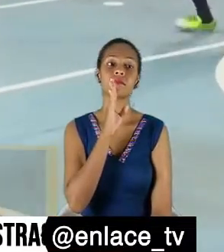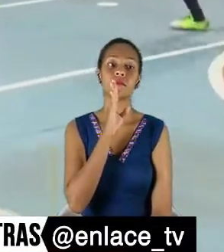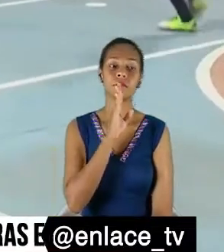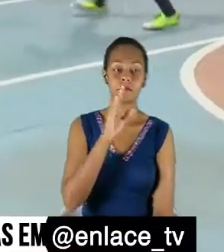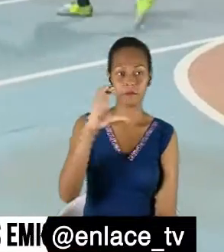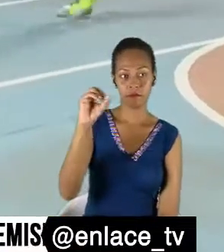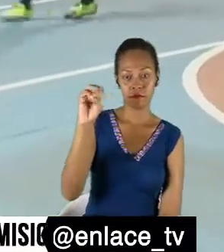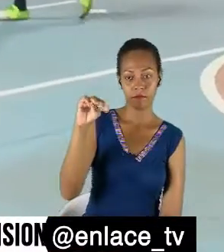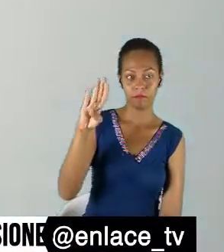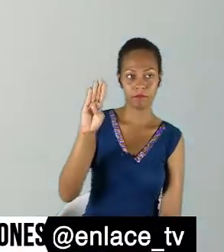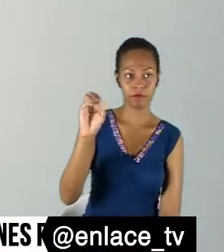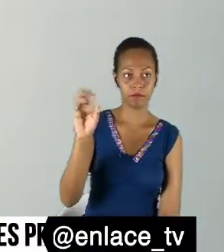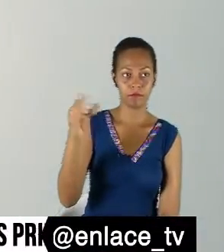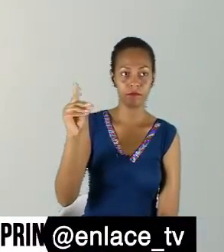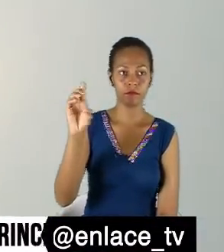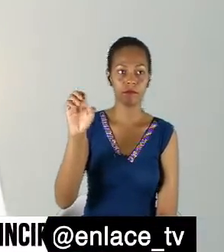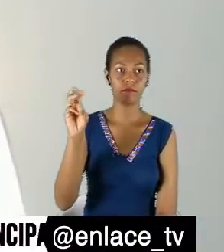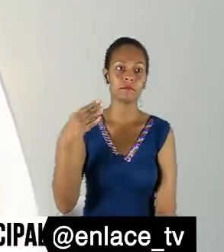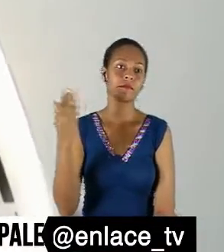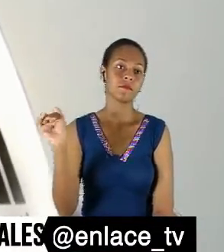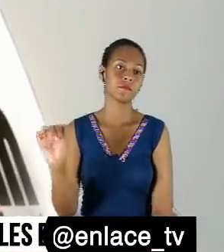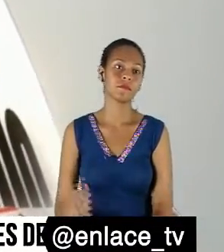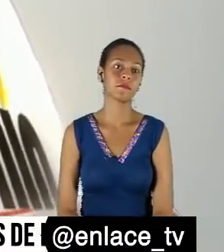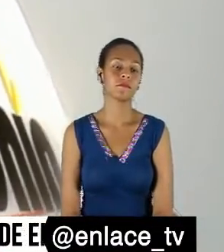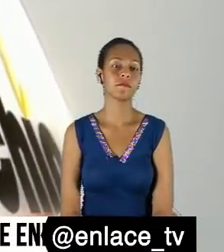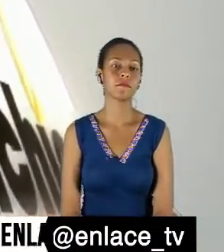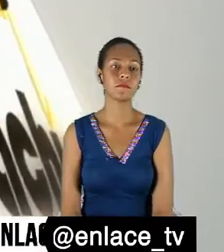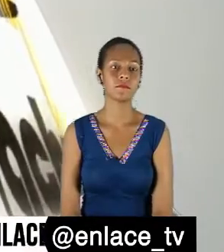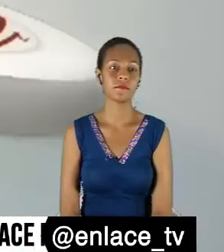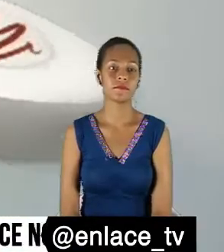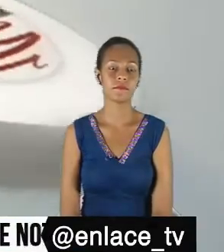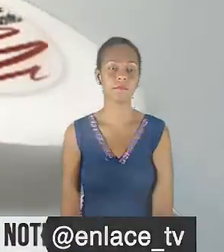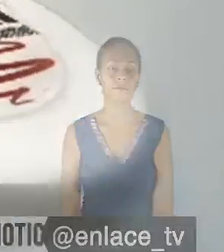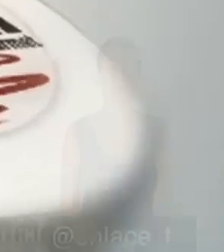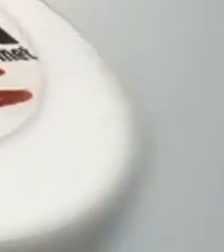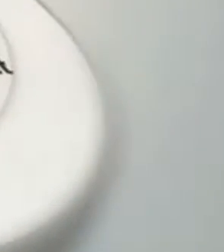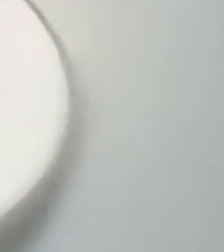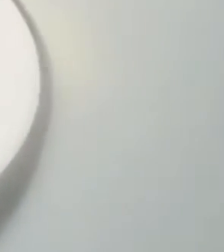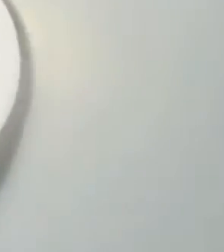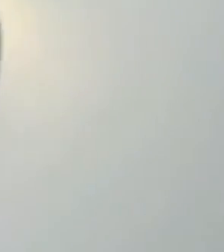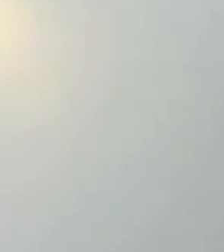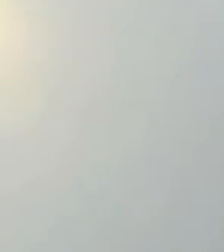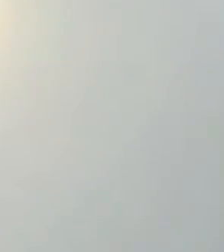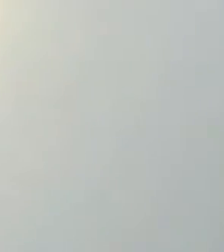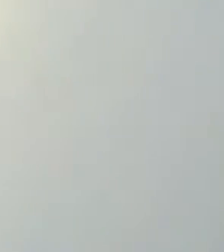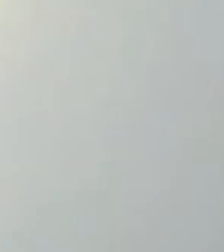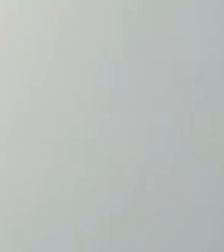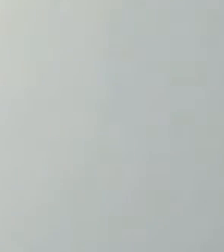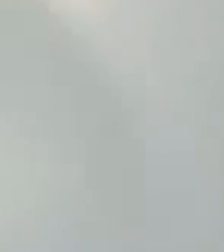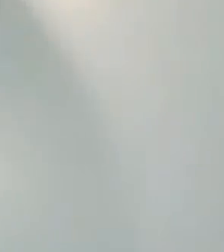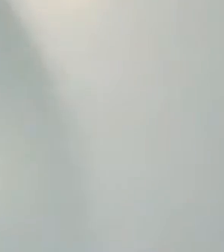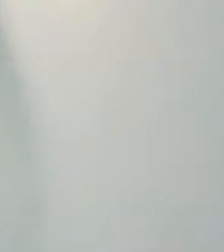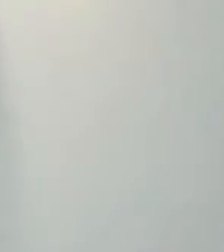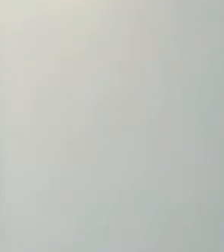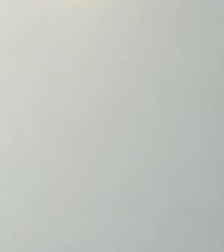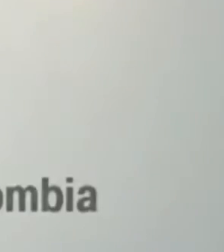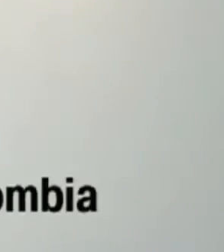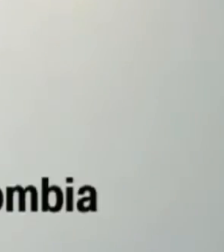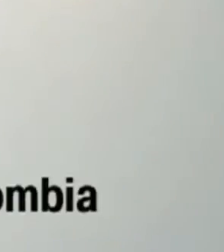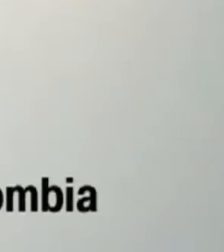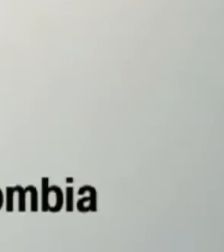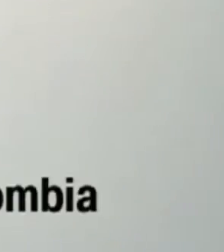6 puntos. Hasta aquí los deportes, con el patrocinio de Restaurante El Machín Gourmet, ahora en su nueva sede en